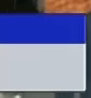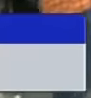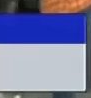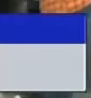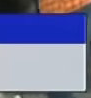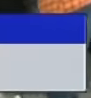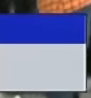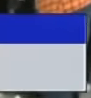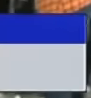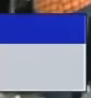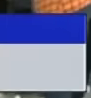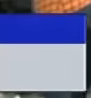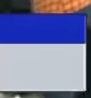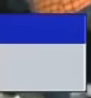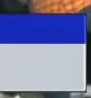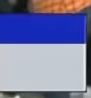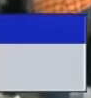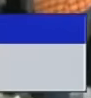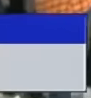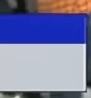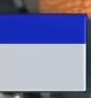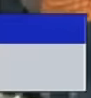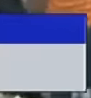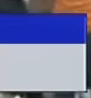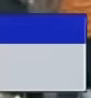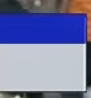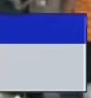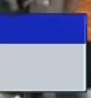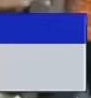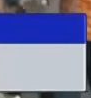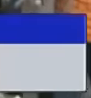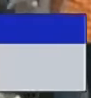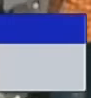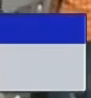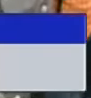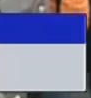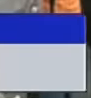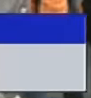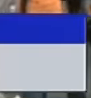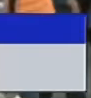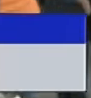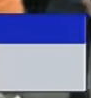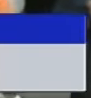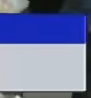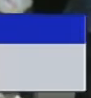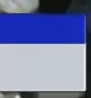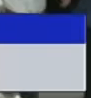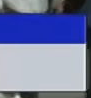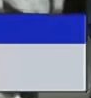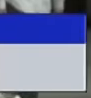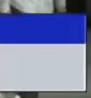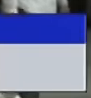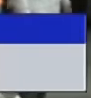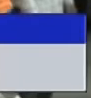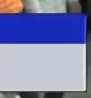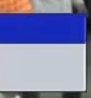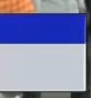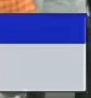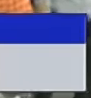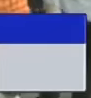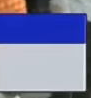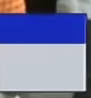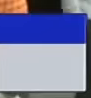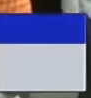República Togolesa y como embajador representante permanente ante la Organización Internacional del